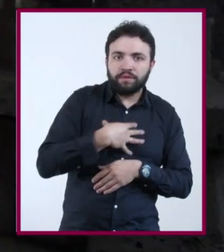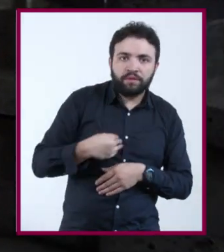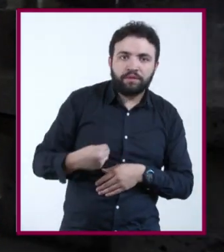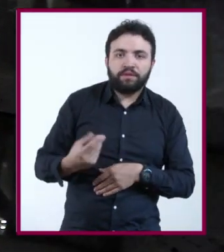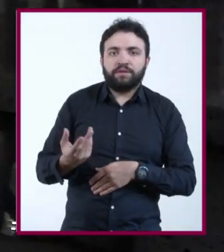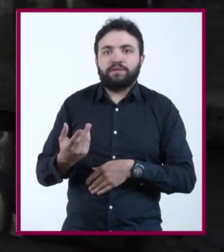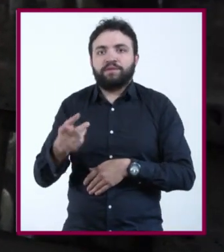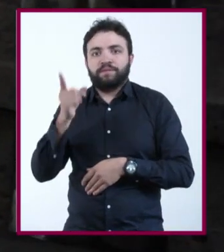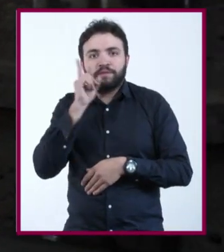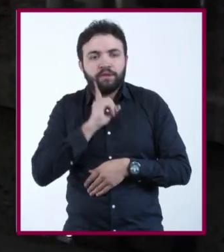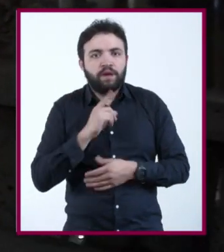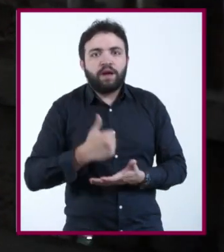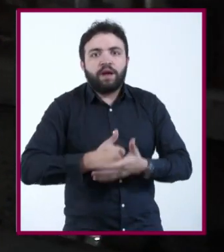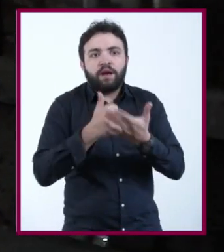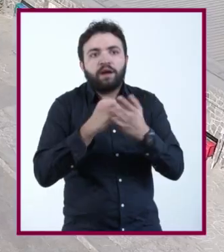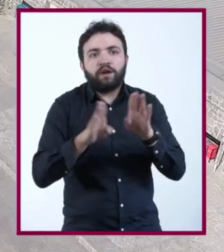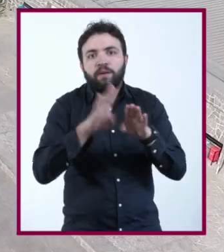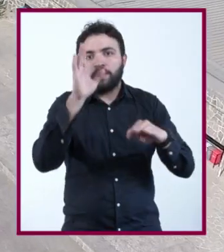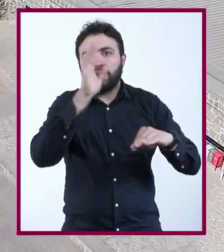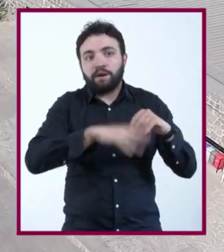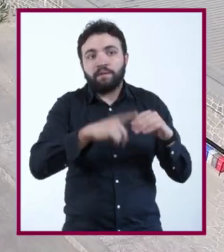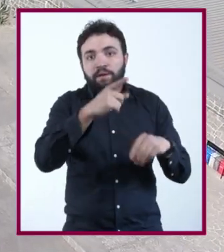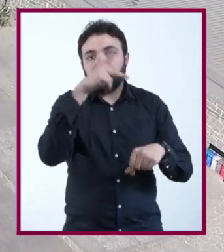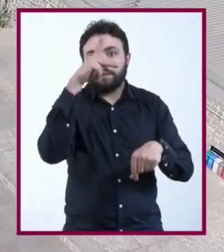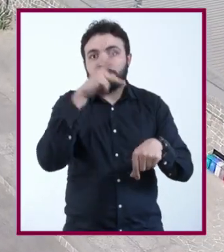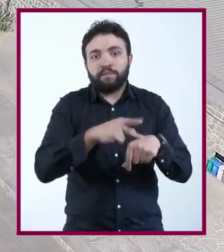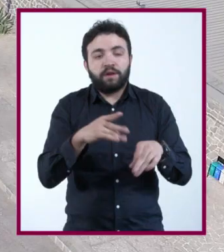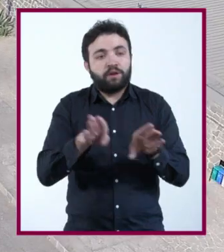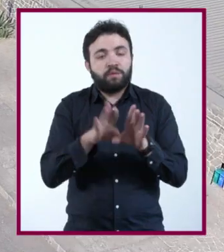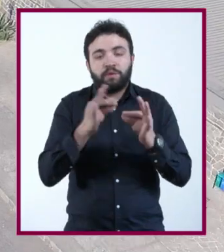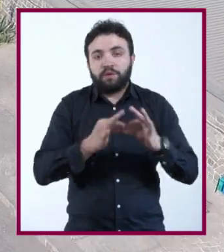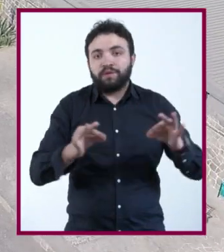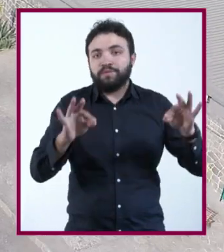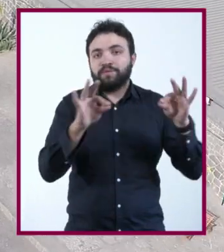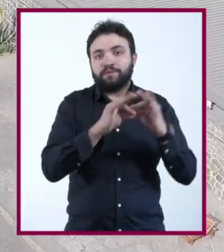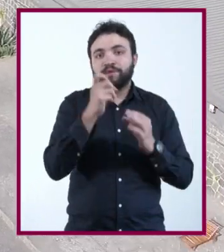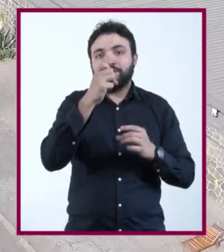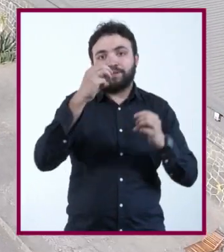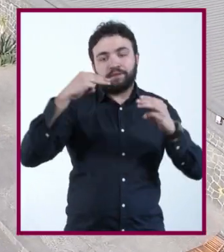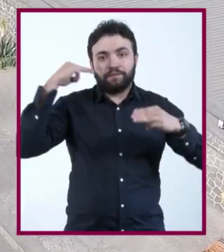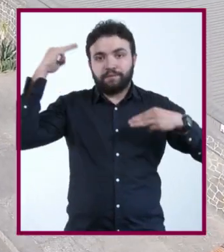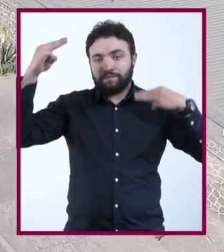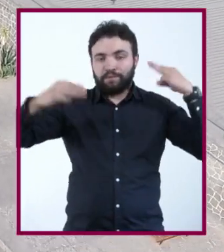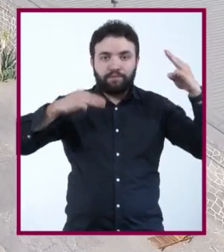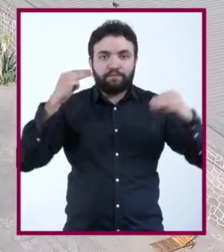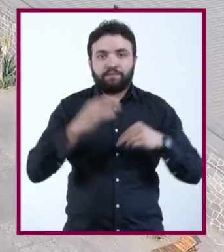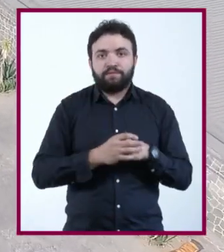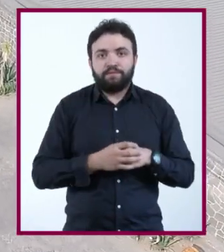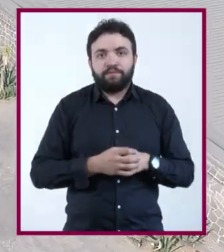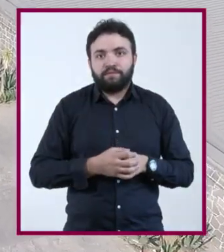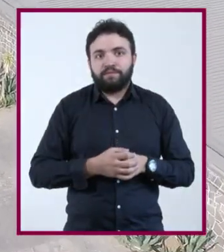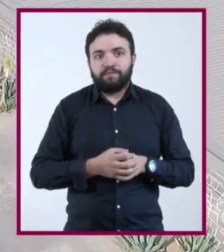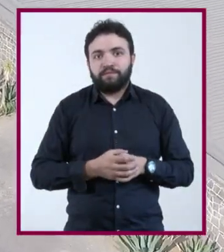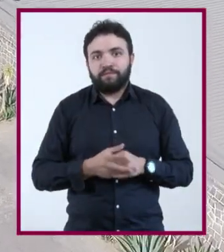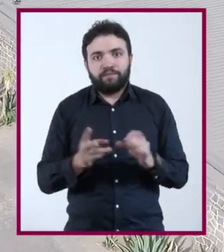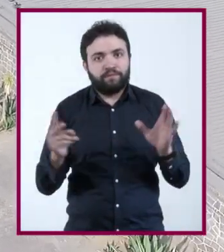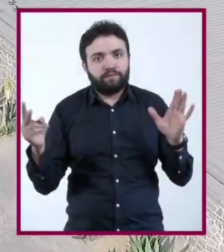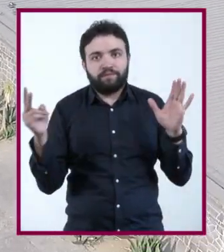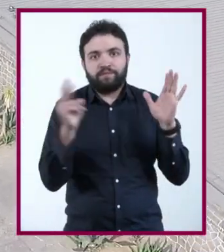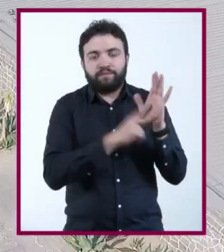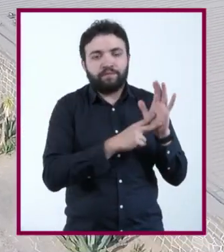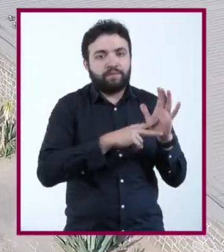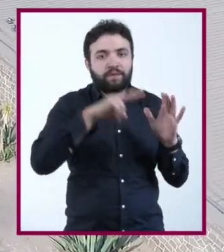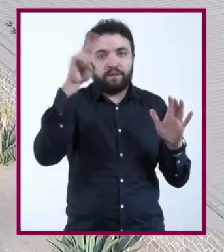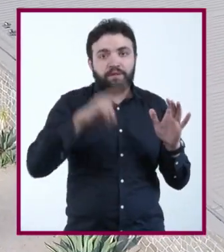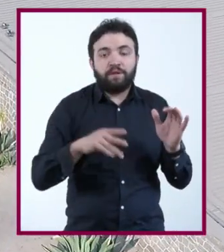Pellicer, sus hijas le ayudaron a terminar esto y son piedras fundamentales de este museo, metafóricamente